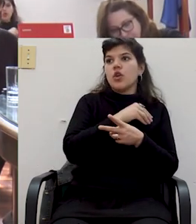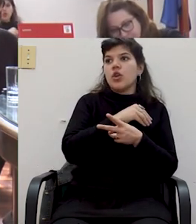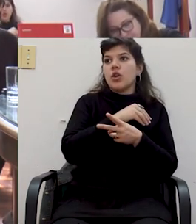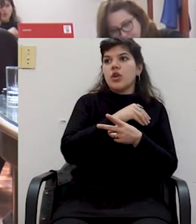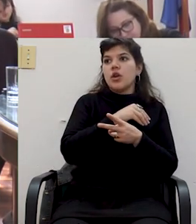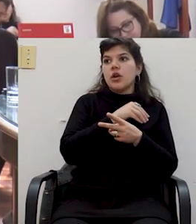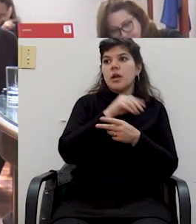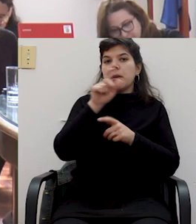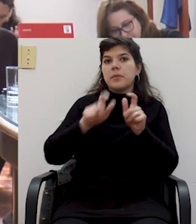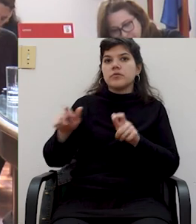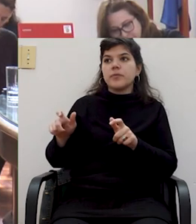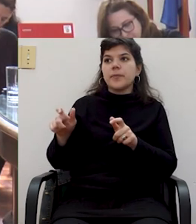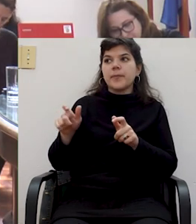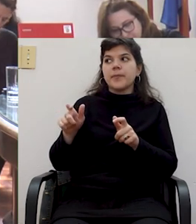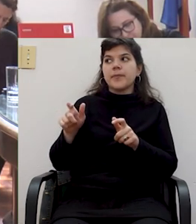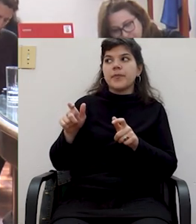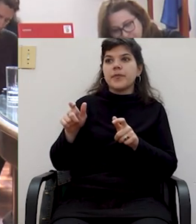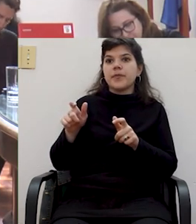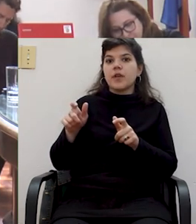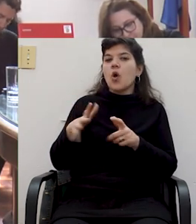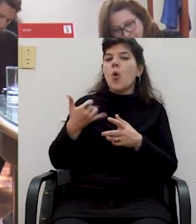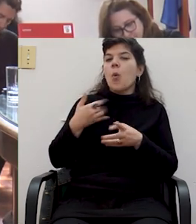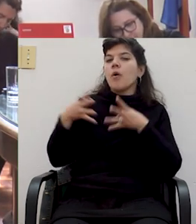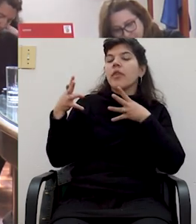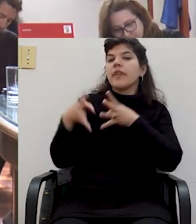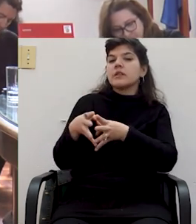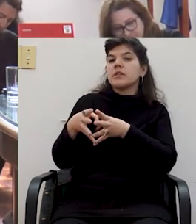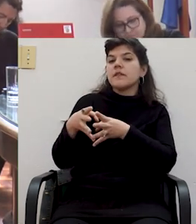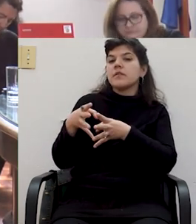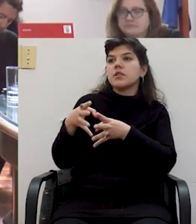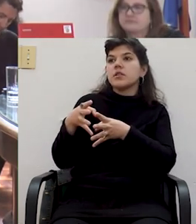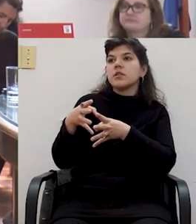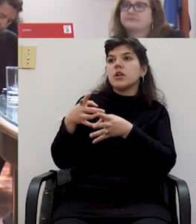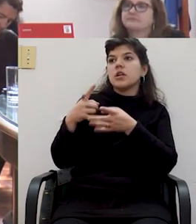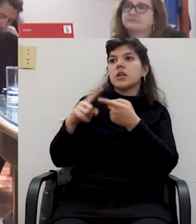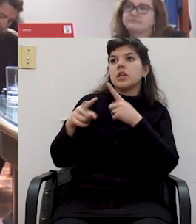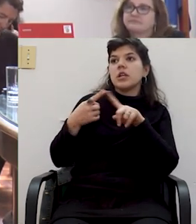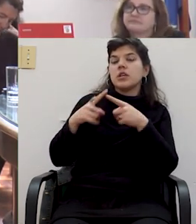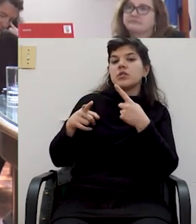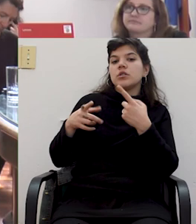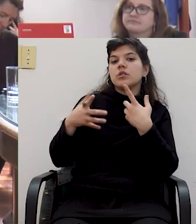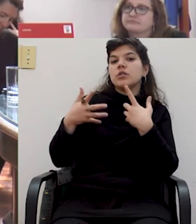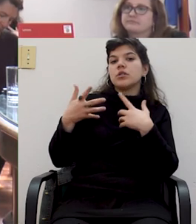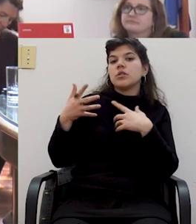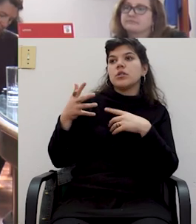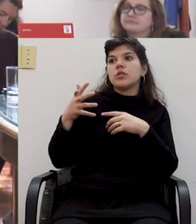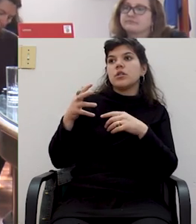los panelistas, ¿no? Pero ¿cuáles son los desafíos en relación a la